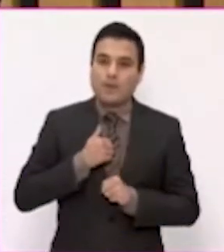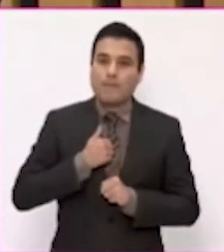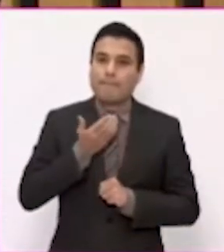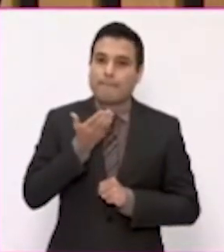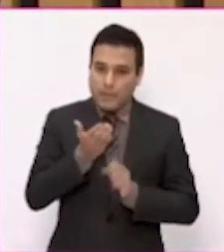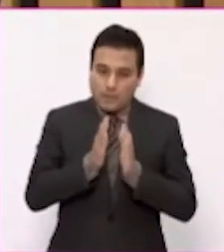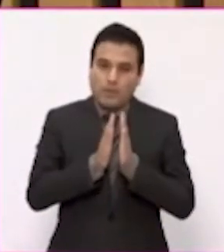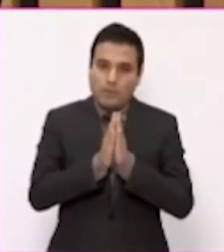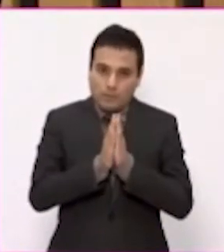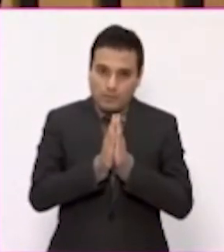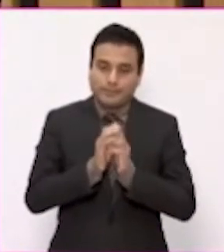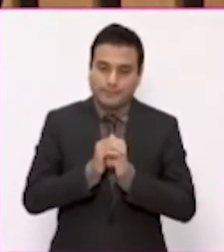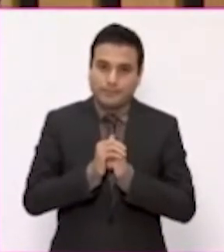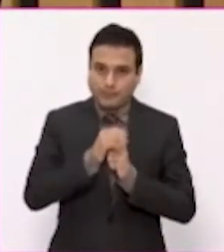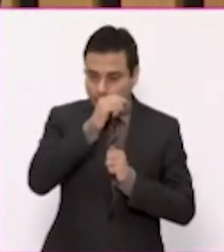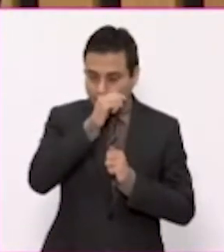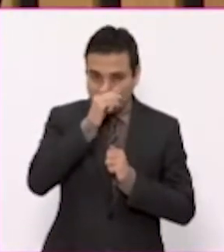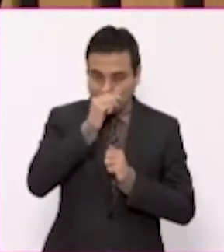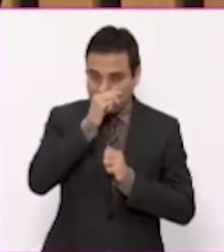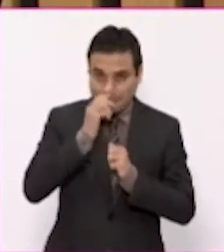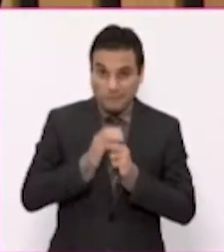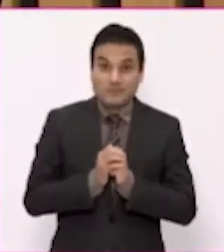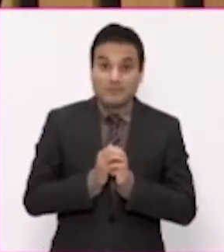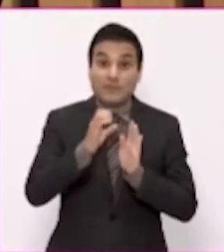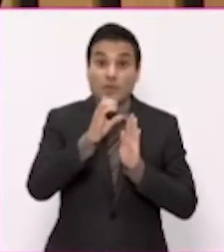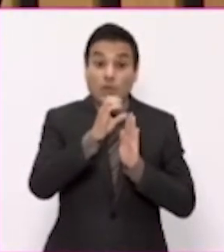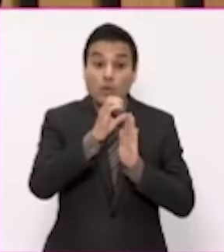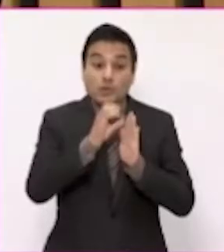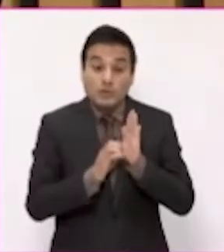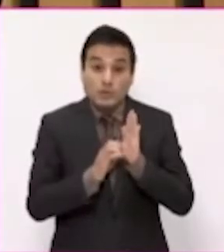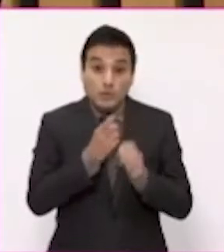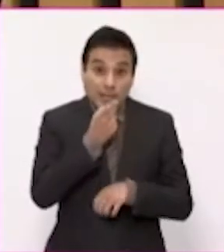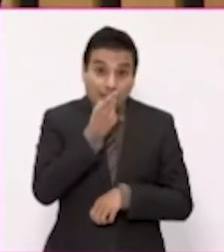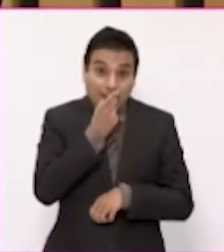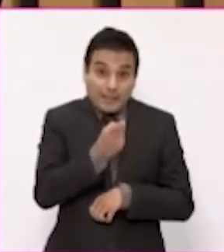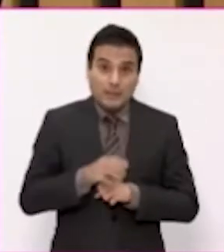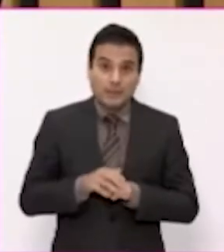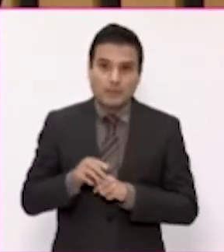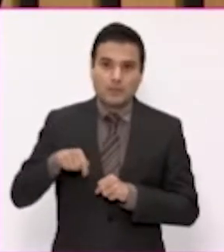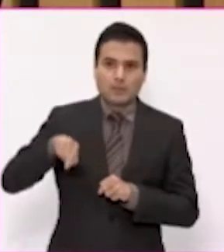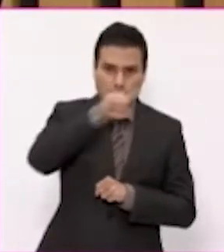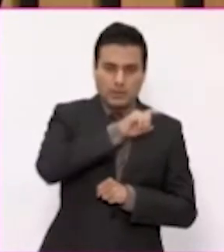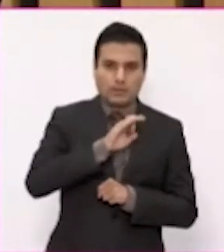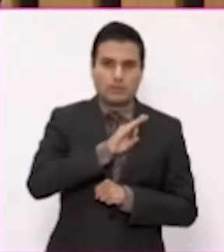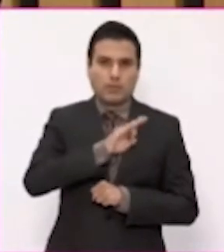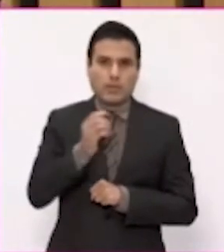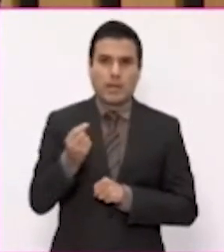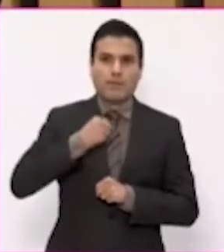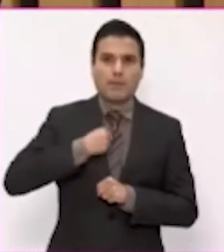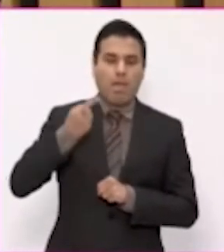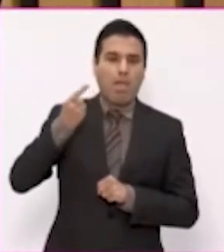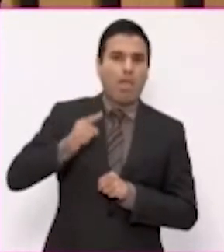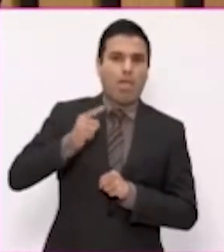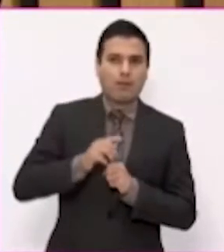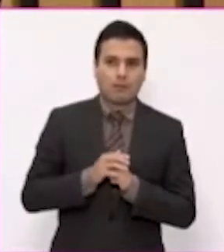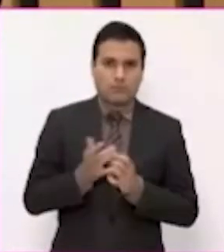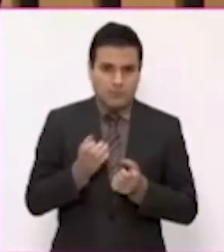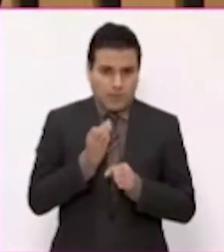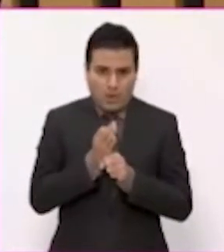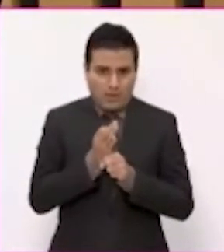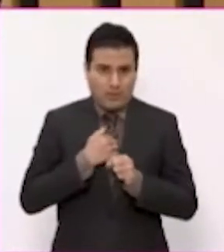me ilustren en qué parte de la Constitución establece que ustedes pueden imponerme, a pesar de que estoy guardando la